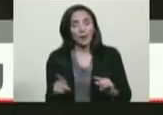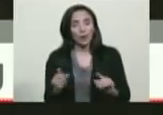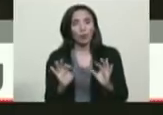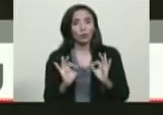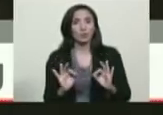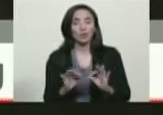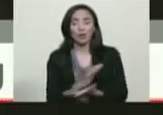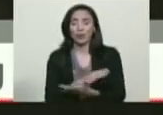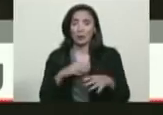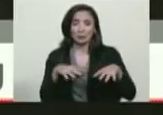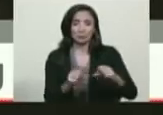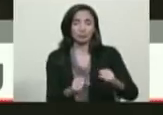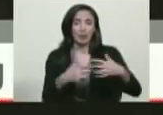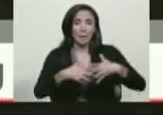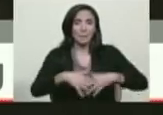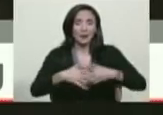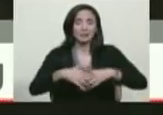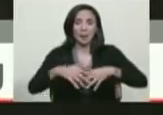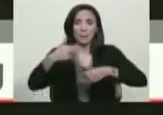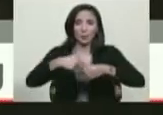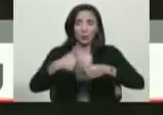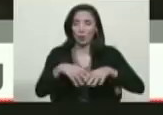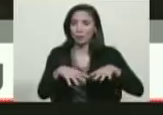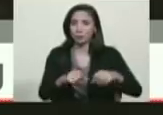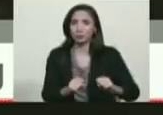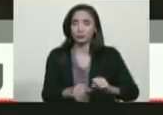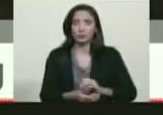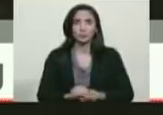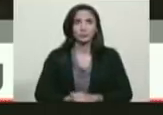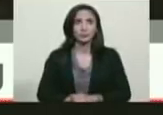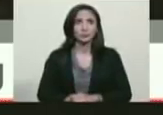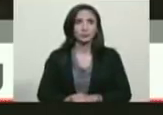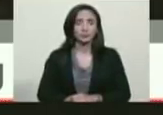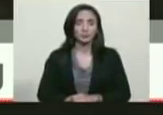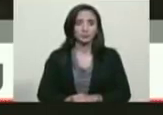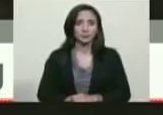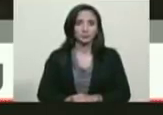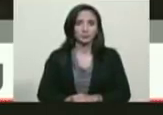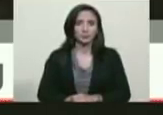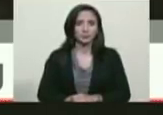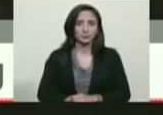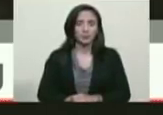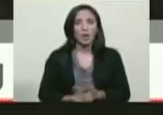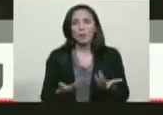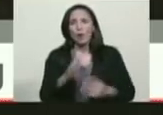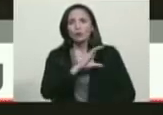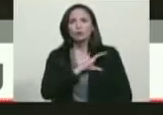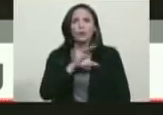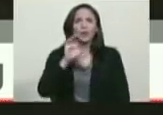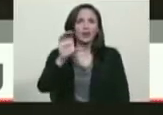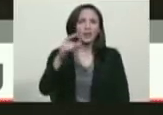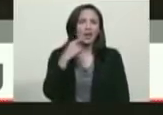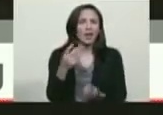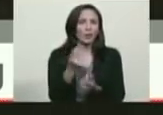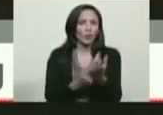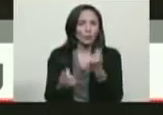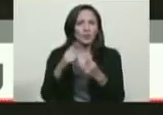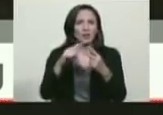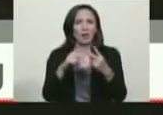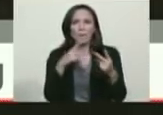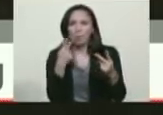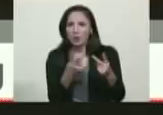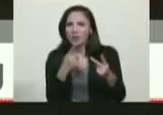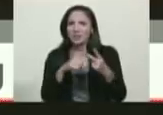a PDVSA, empresa de eminente rango constitucional, por razones de soberanía económica, política y de estrategia